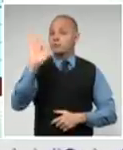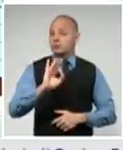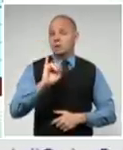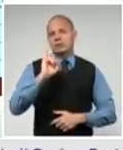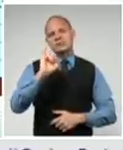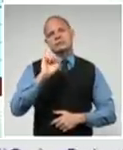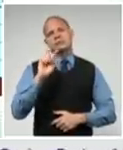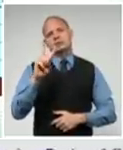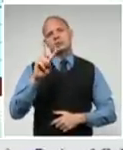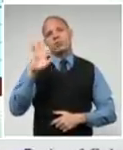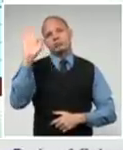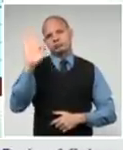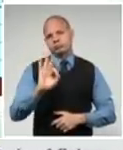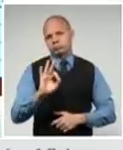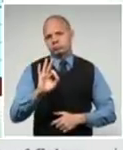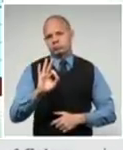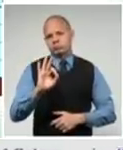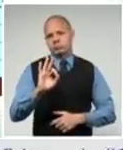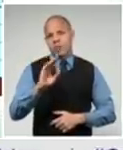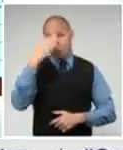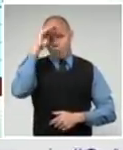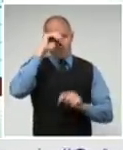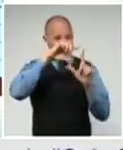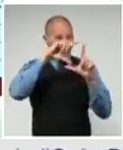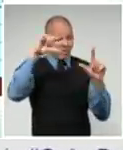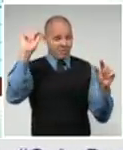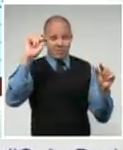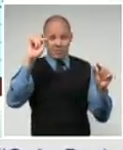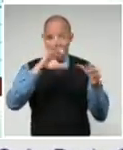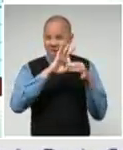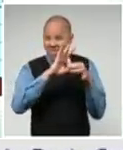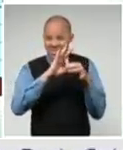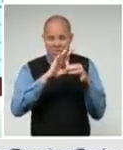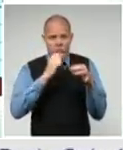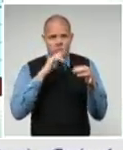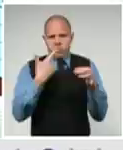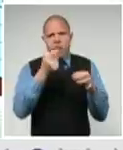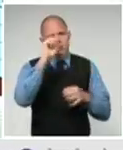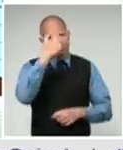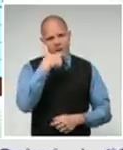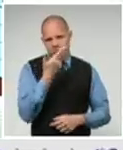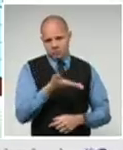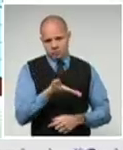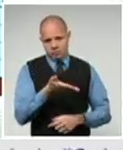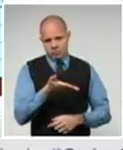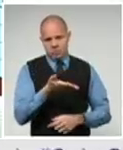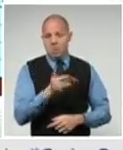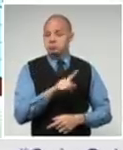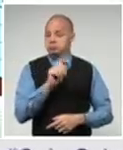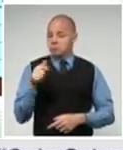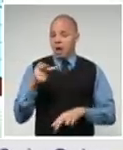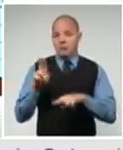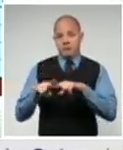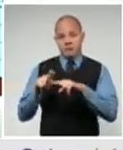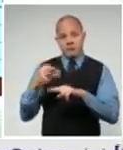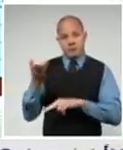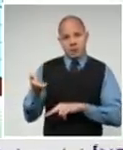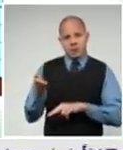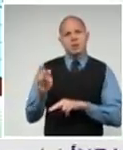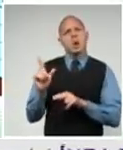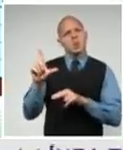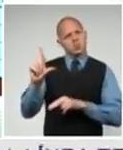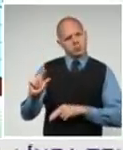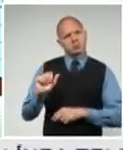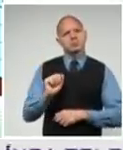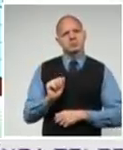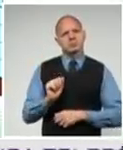la más elevada de nuestro país. La Habana continúa con una disminución, ya la tasa del día